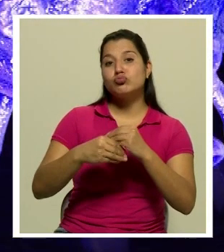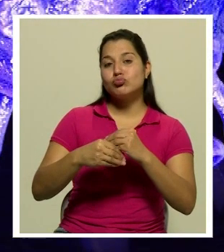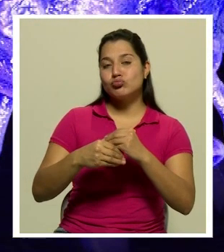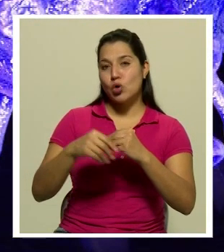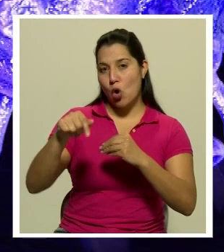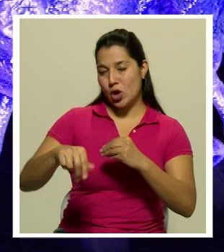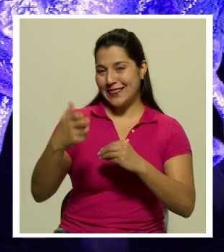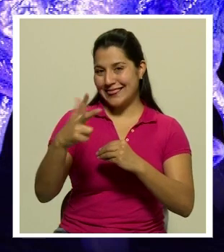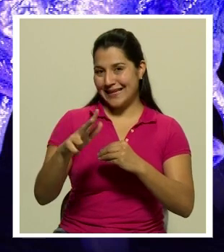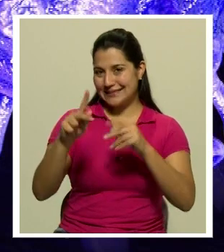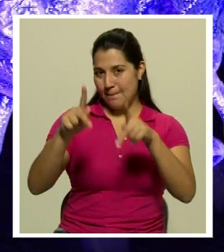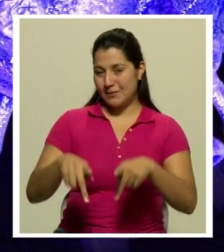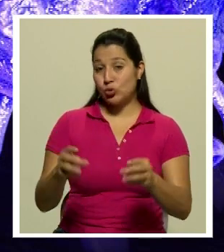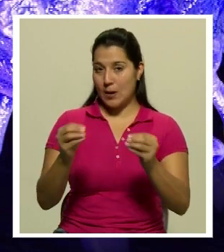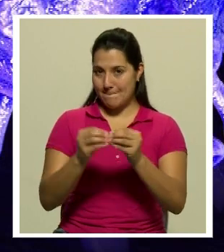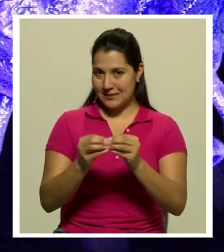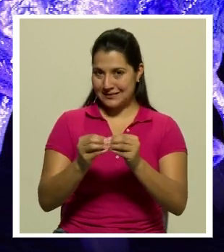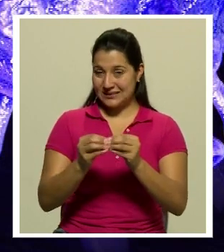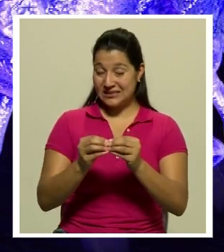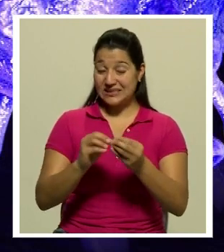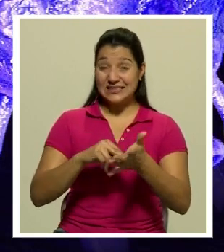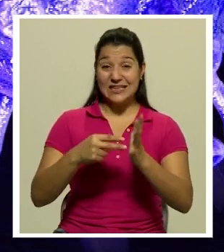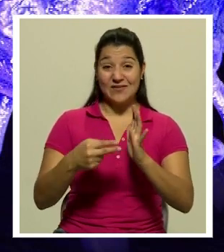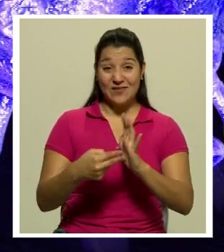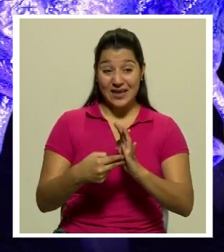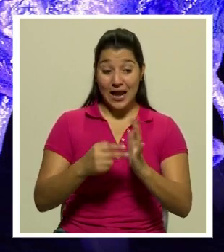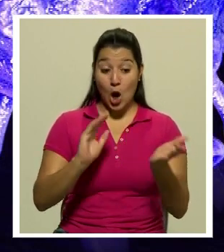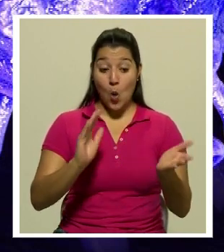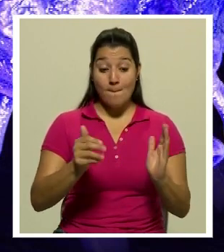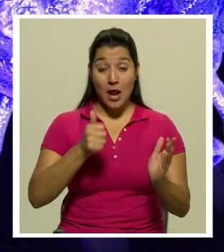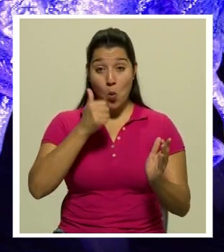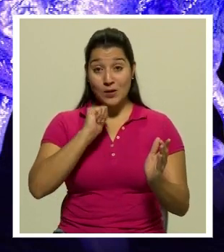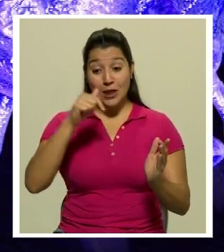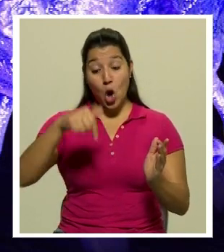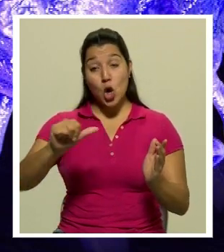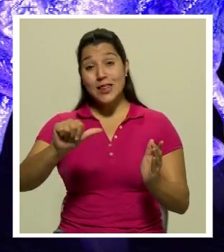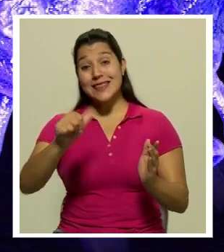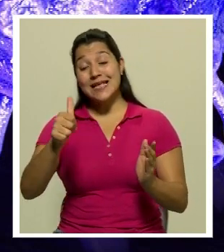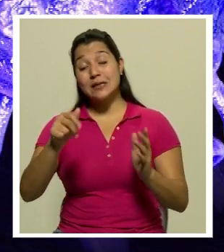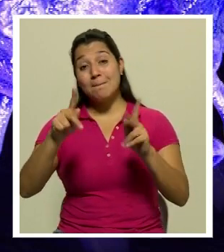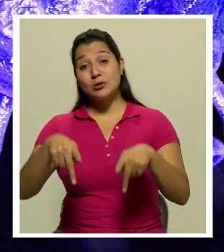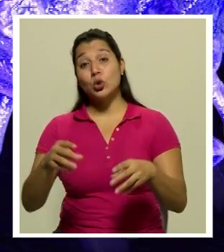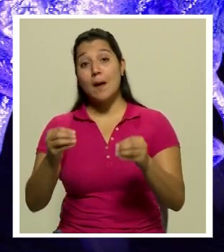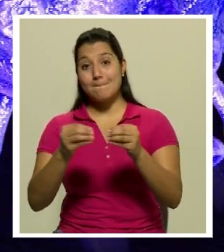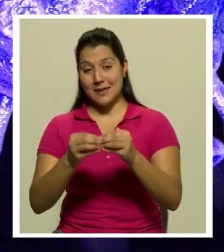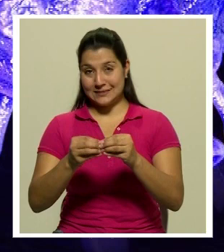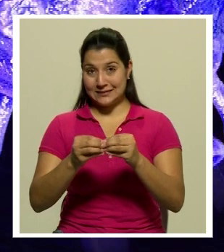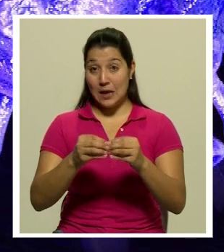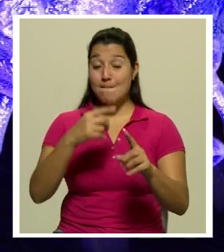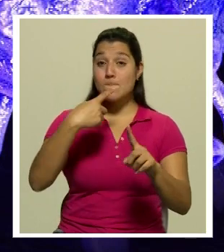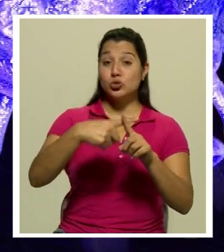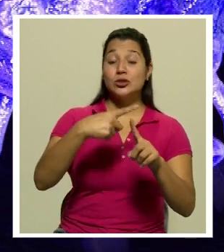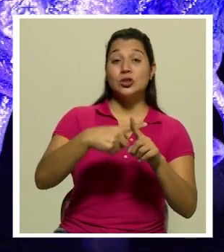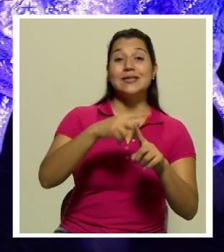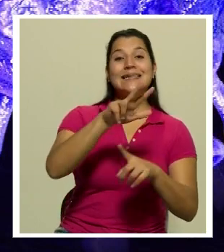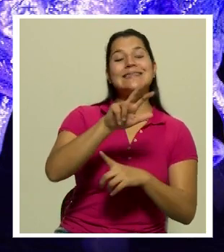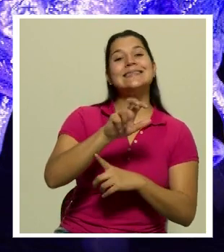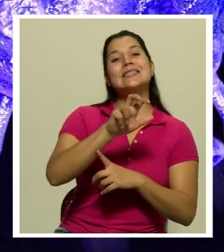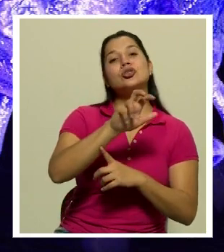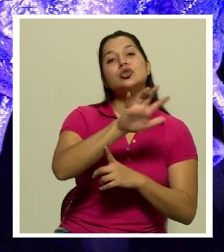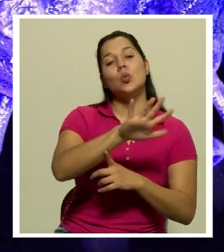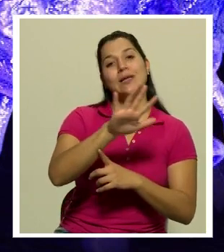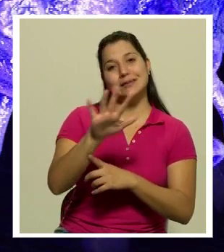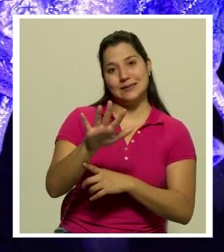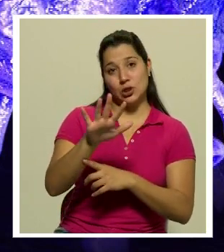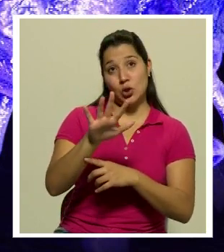10 más que ayer. Casos positivos, 755. casos activos, es decir, las personas